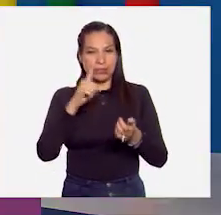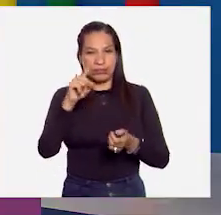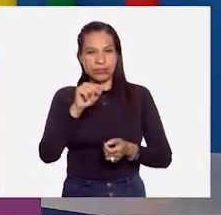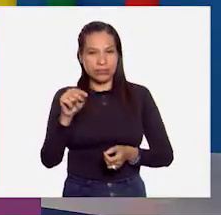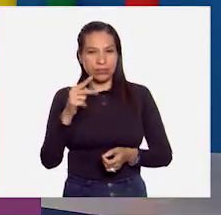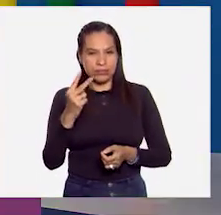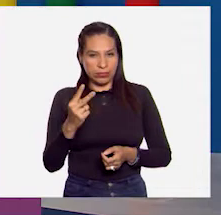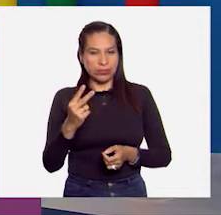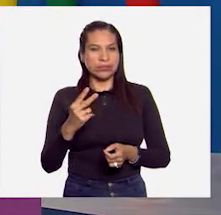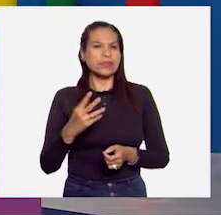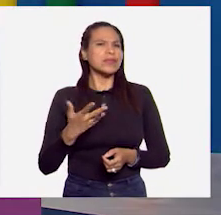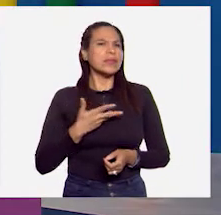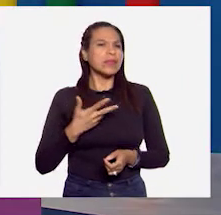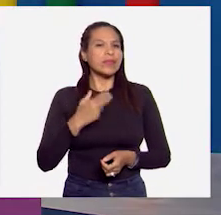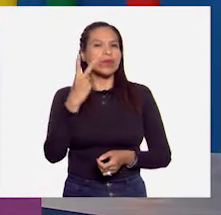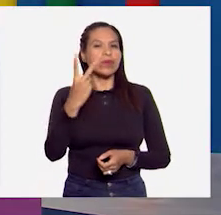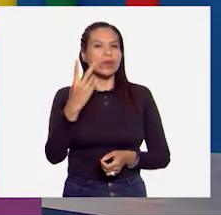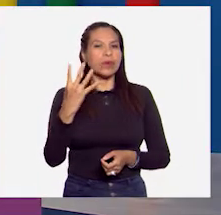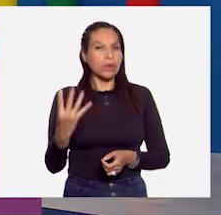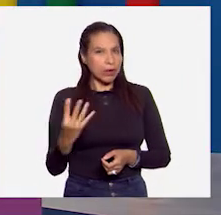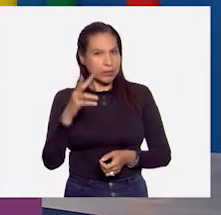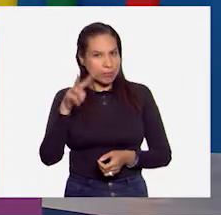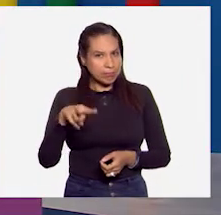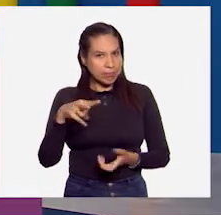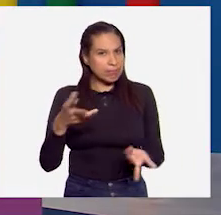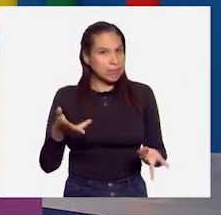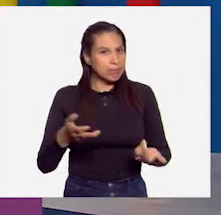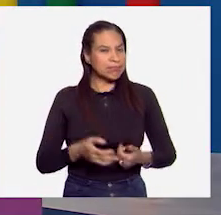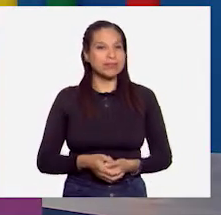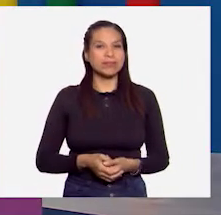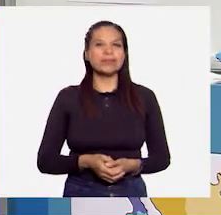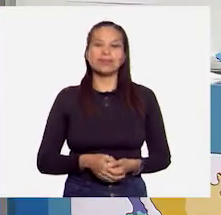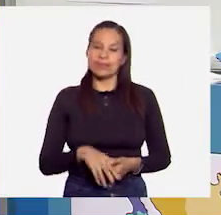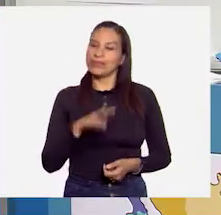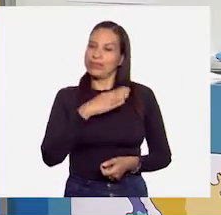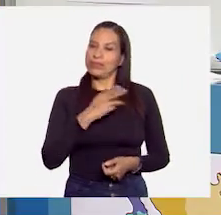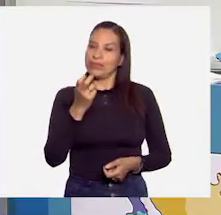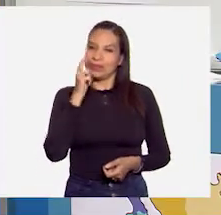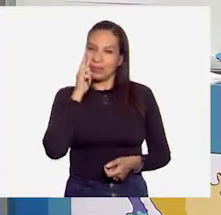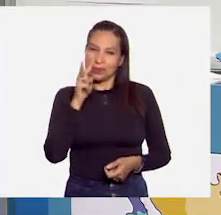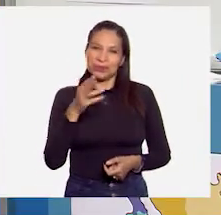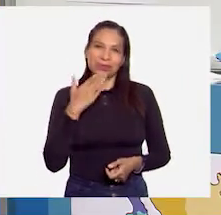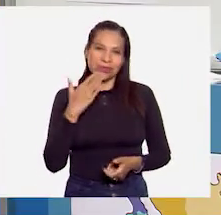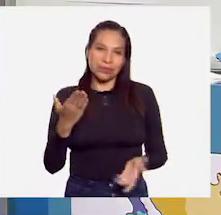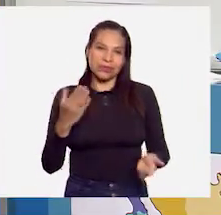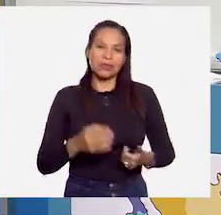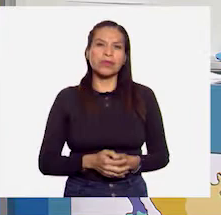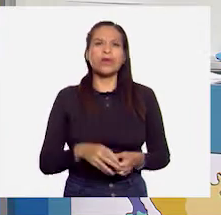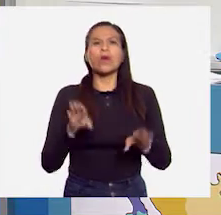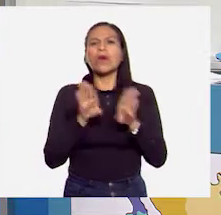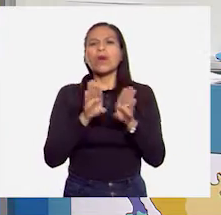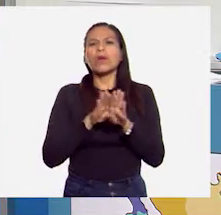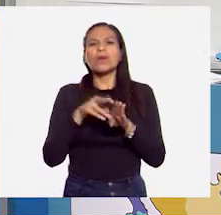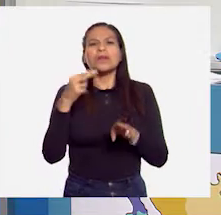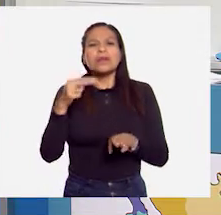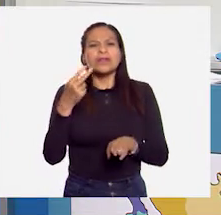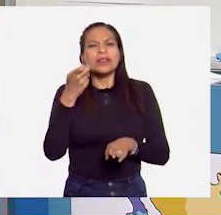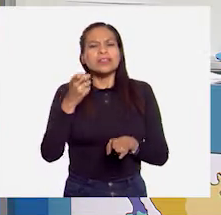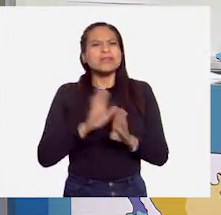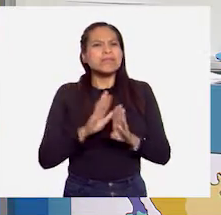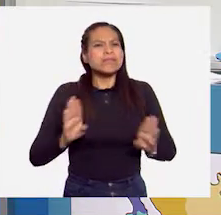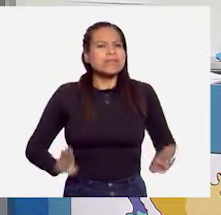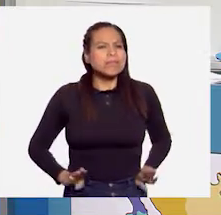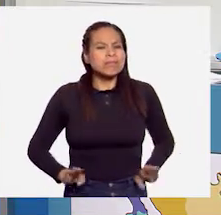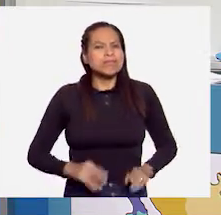hay... dos cuartos, ¿verdad? ¡Qué buen observador eres! ¿Y cómo se le llama a este tipo